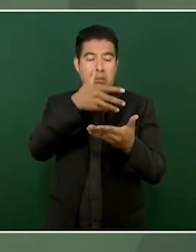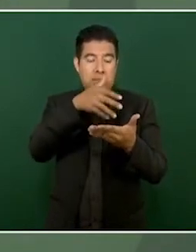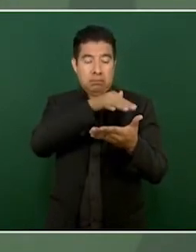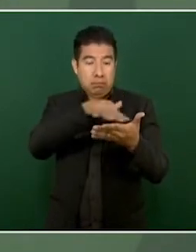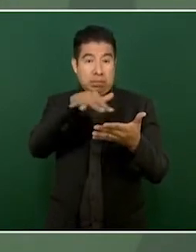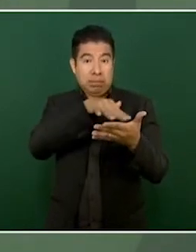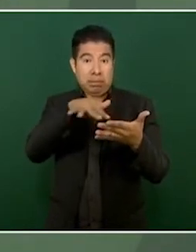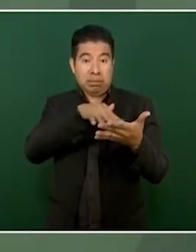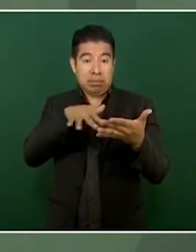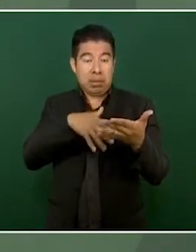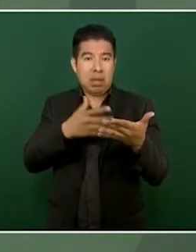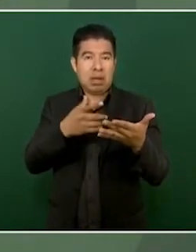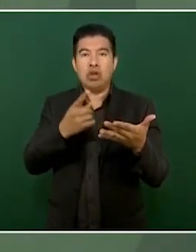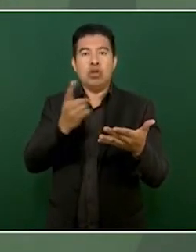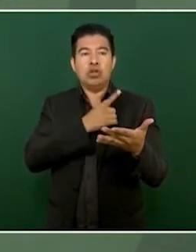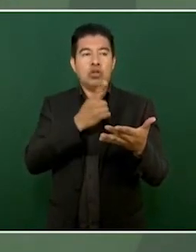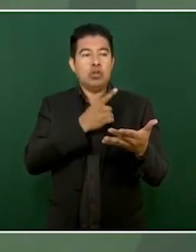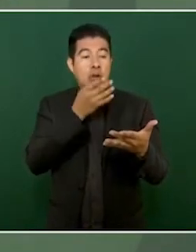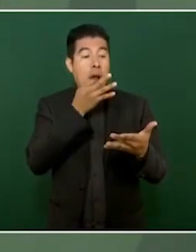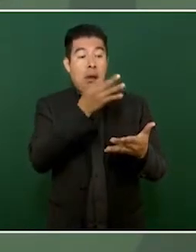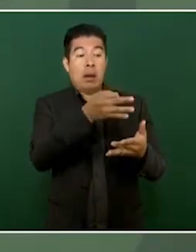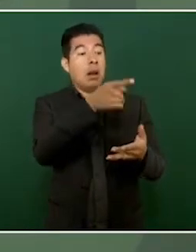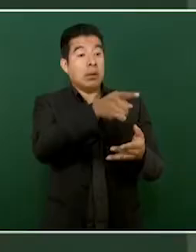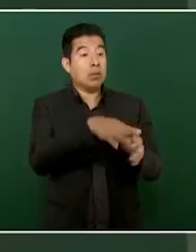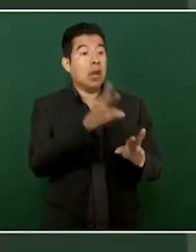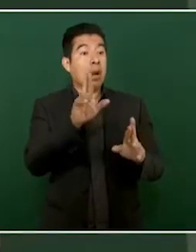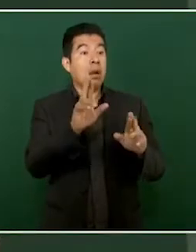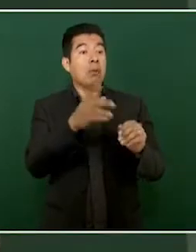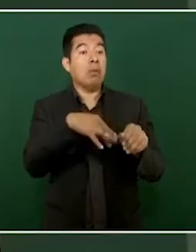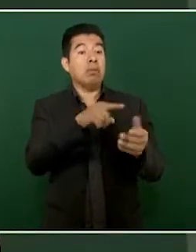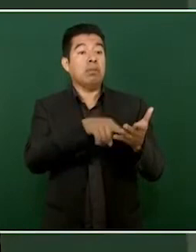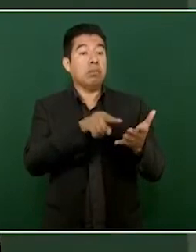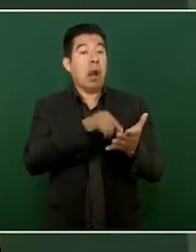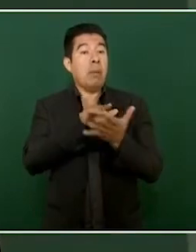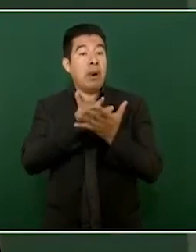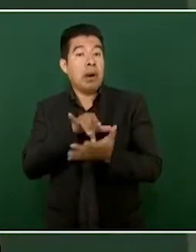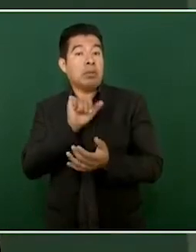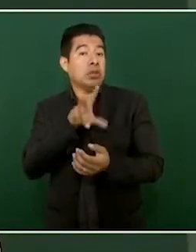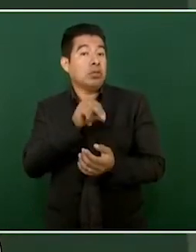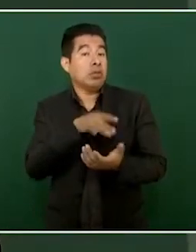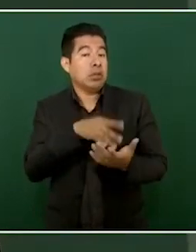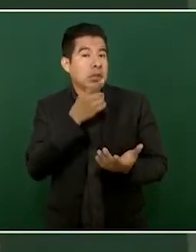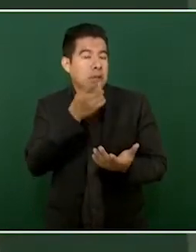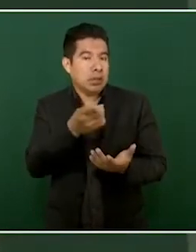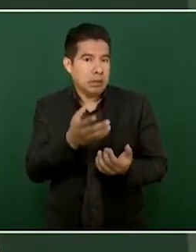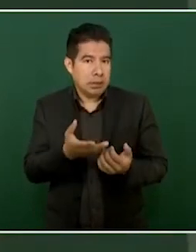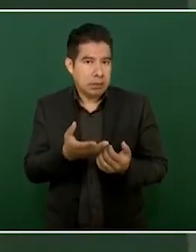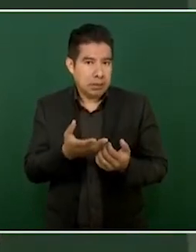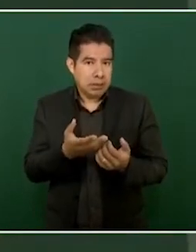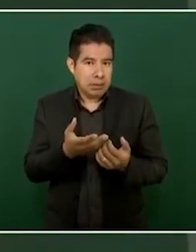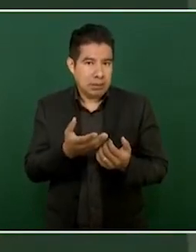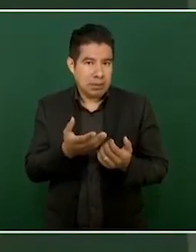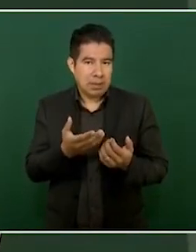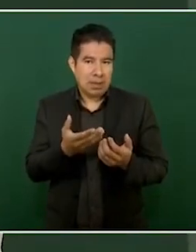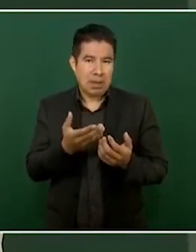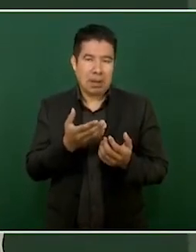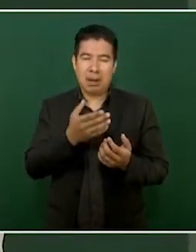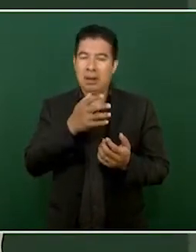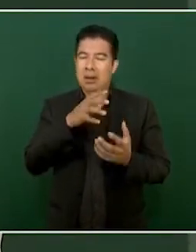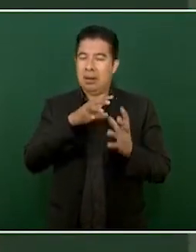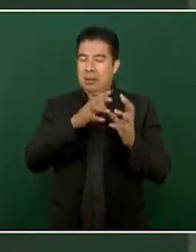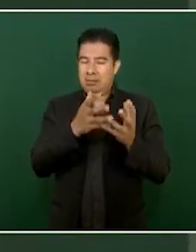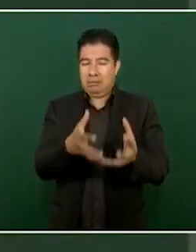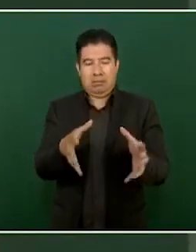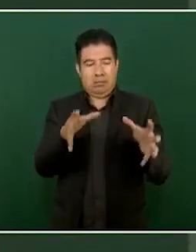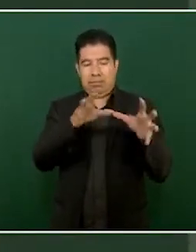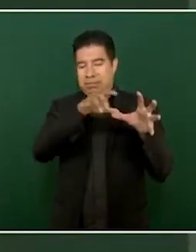por consigna. Pero ahora nos estamos enterando de que esto sucede en